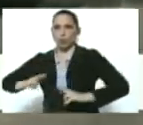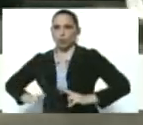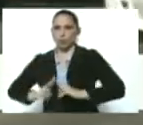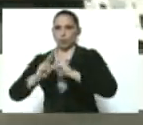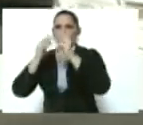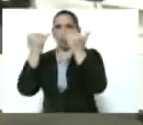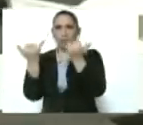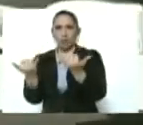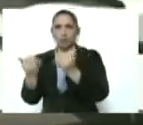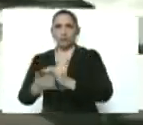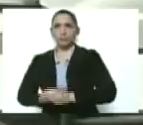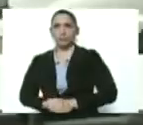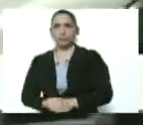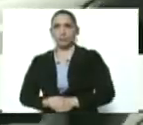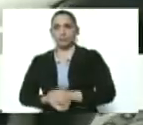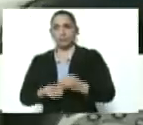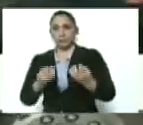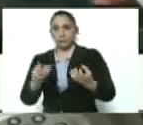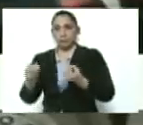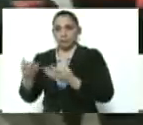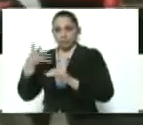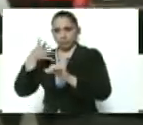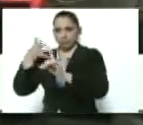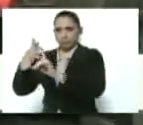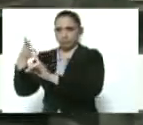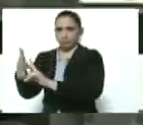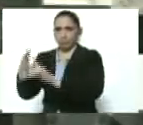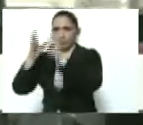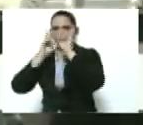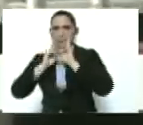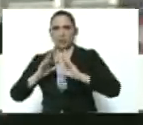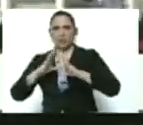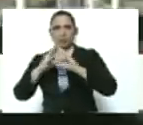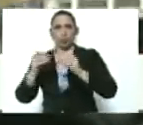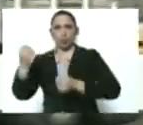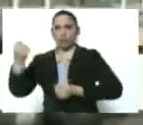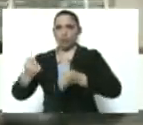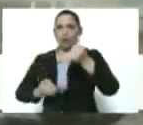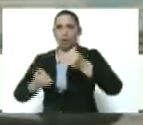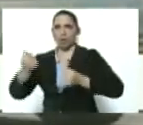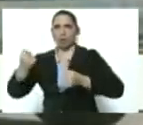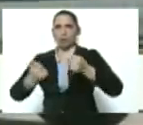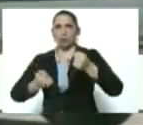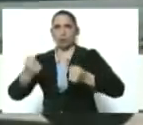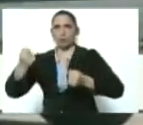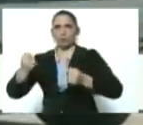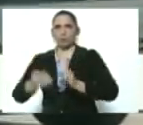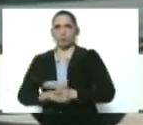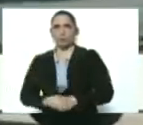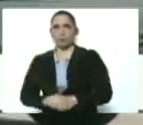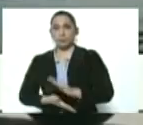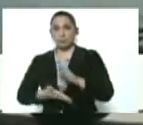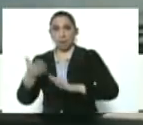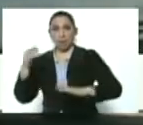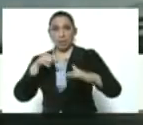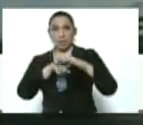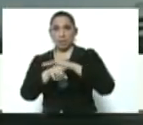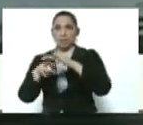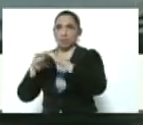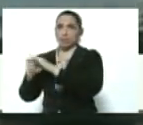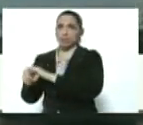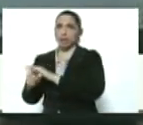este momento llevando a cabo la desinfección de todos los vehículos van a ingresar al